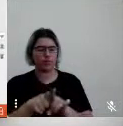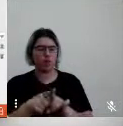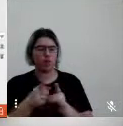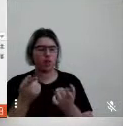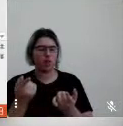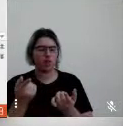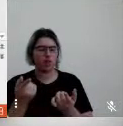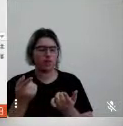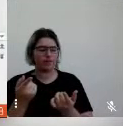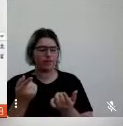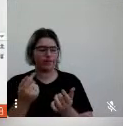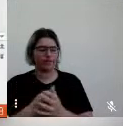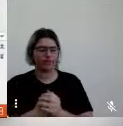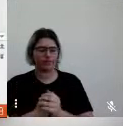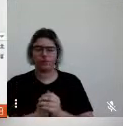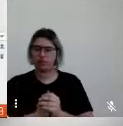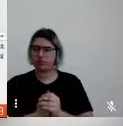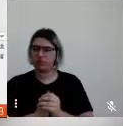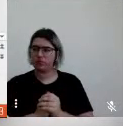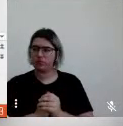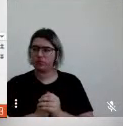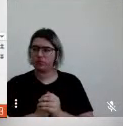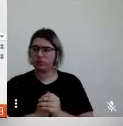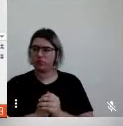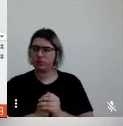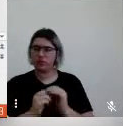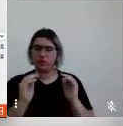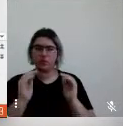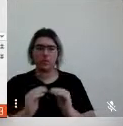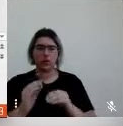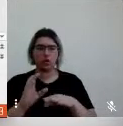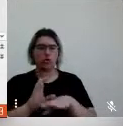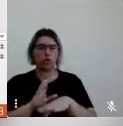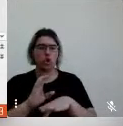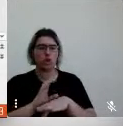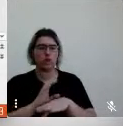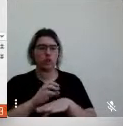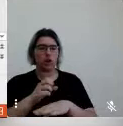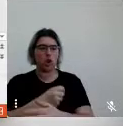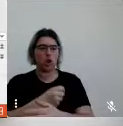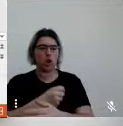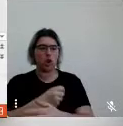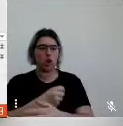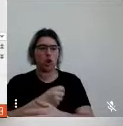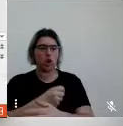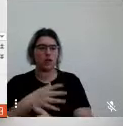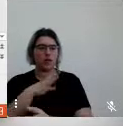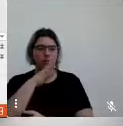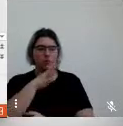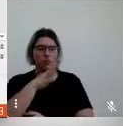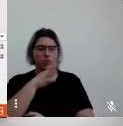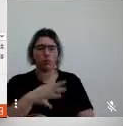a bajar el colesterol en la sangre, ¿no? ¿Dices? Sí, los probióticos.